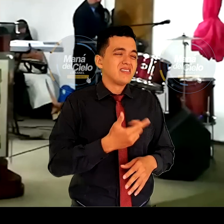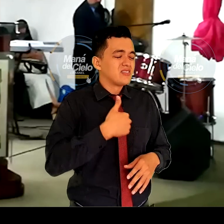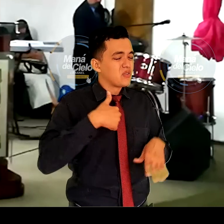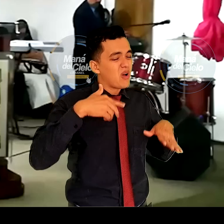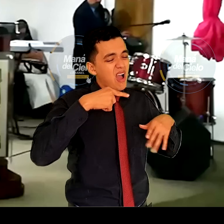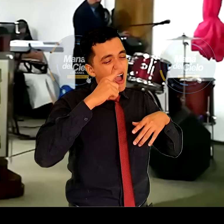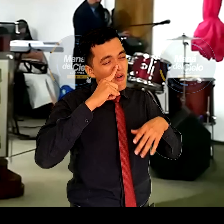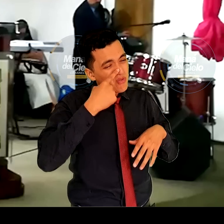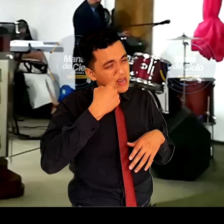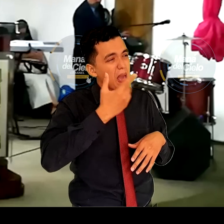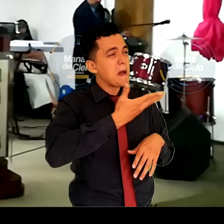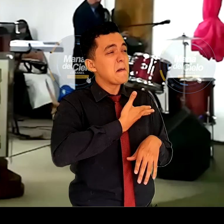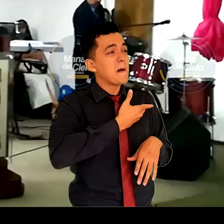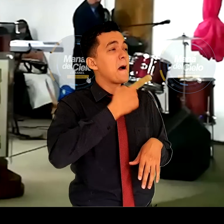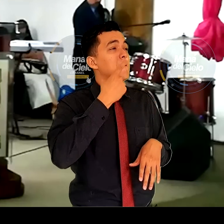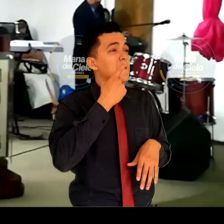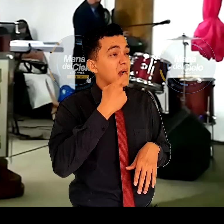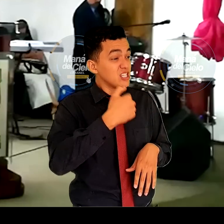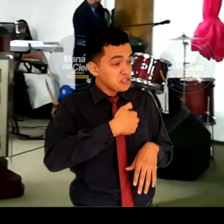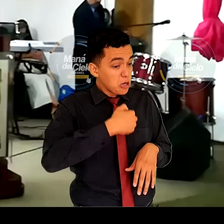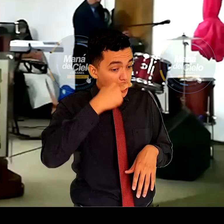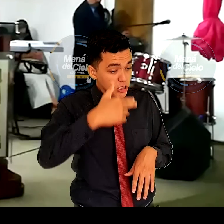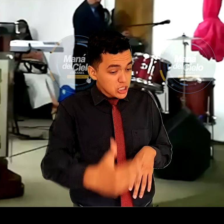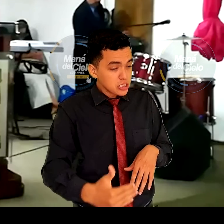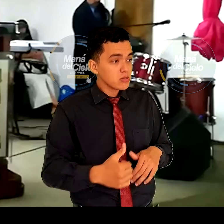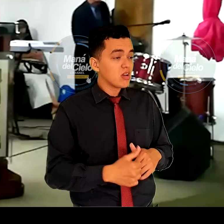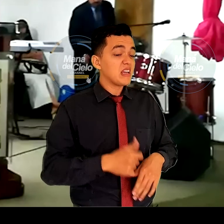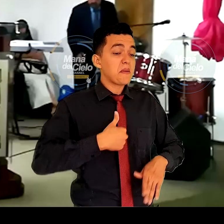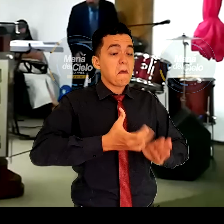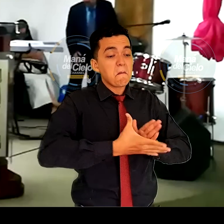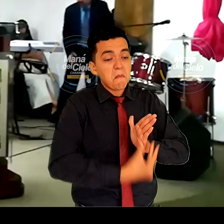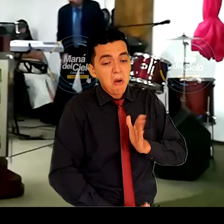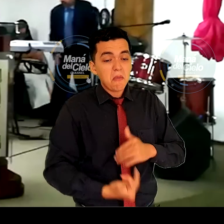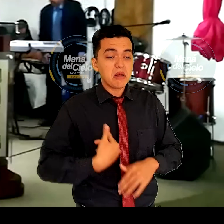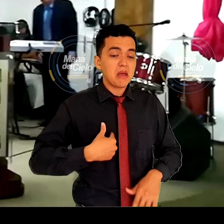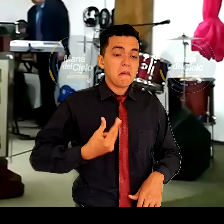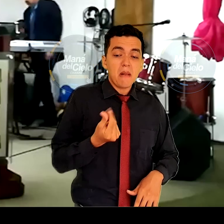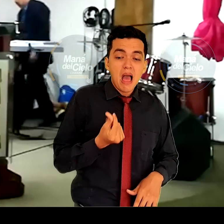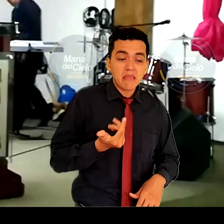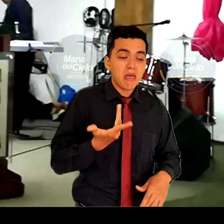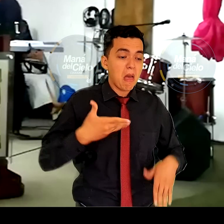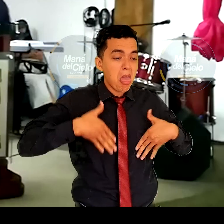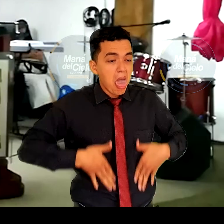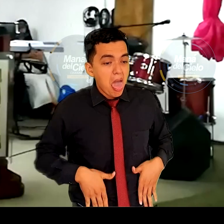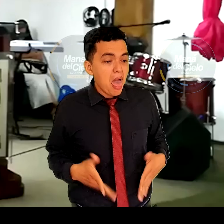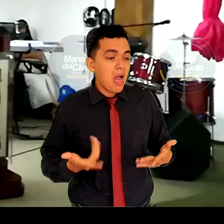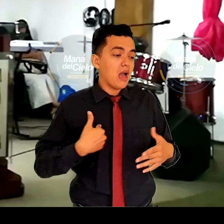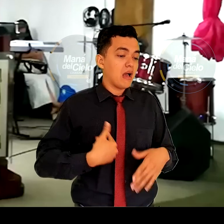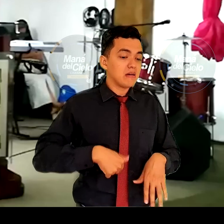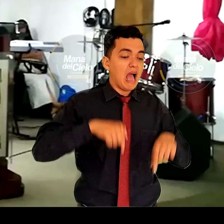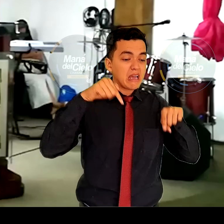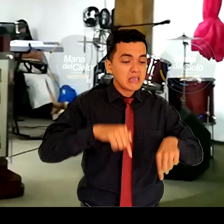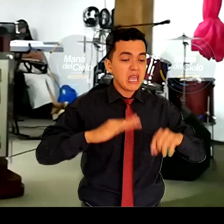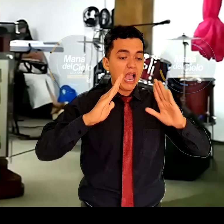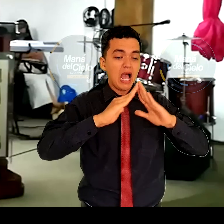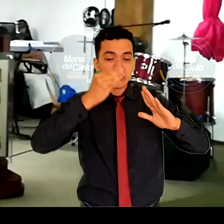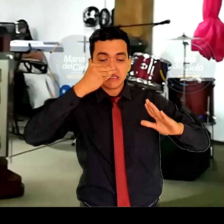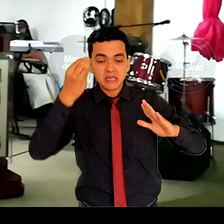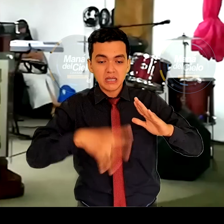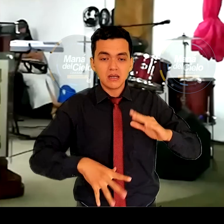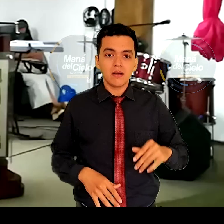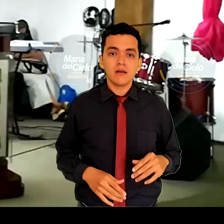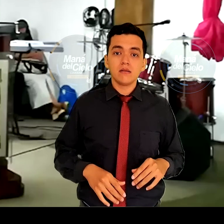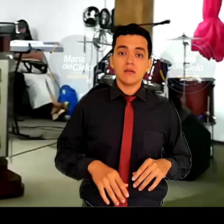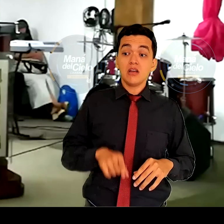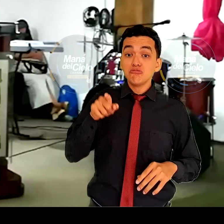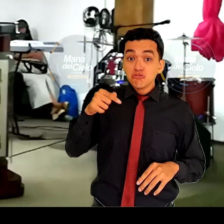somos los que no tenemos nada. Muchas veces le decía: mamá, ¿será que me puede regalar para comprar unos zapatos? No, es que usted no sabe pues que